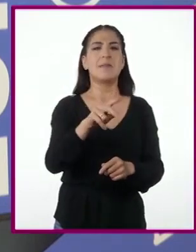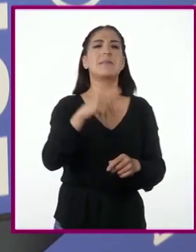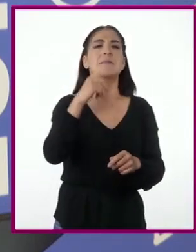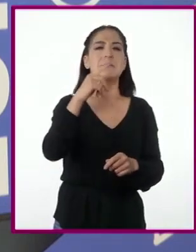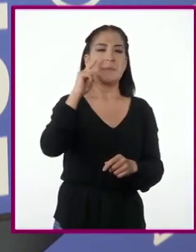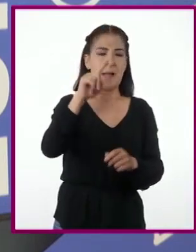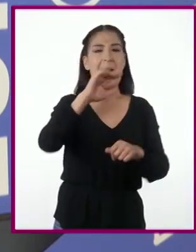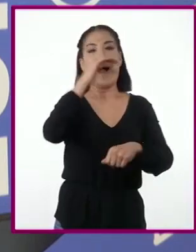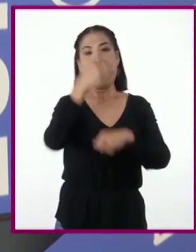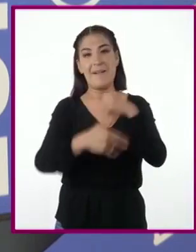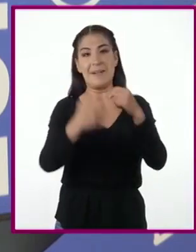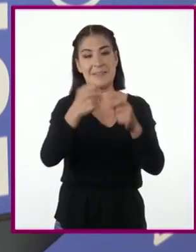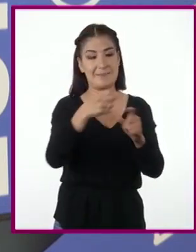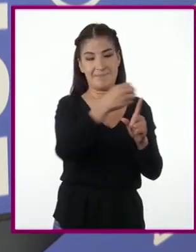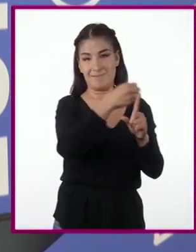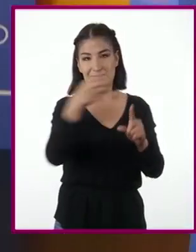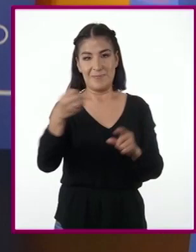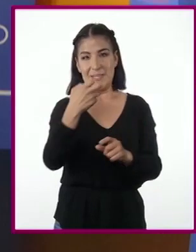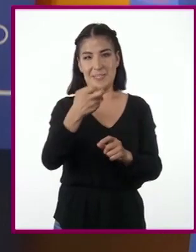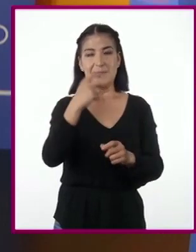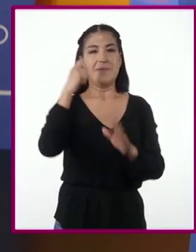aparecerán al final de la sesión.